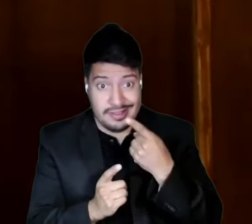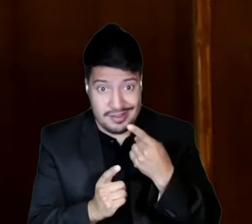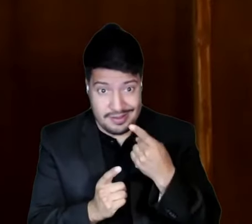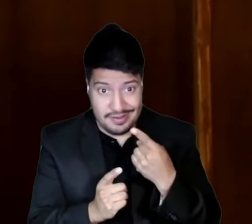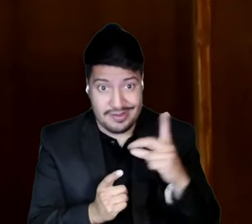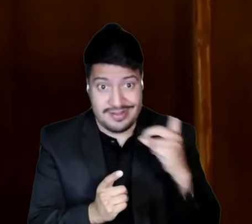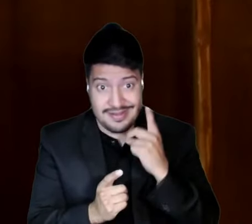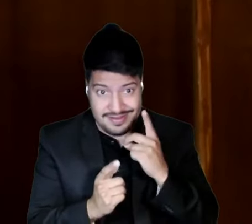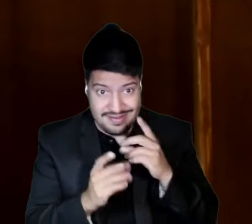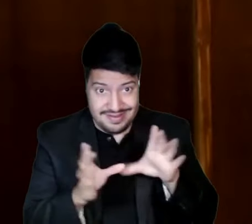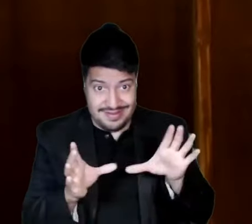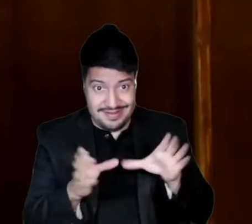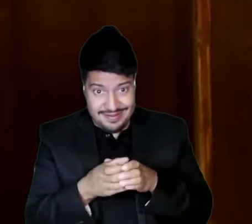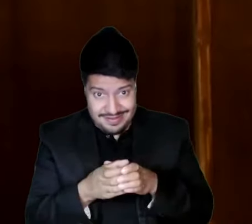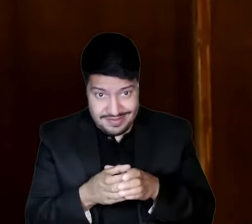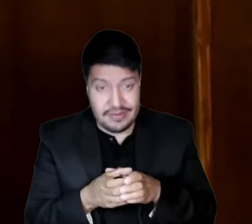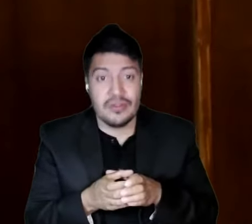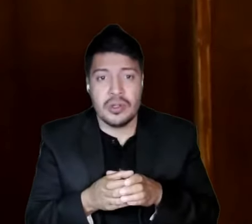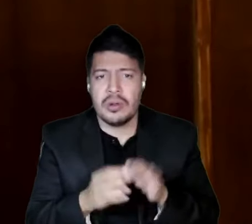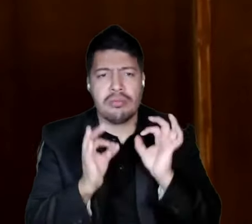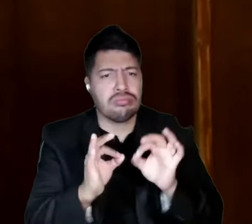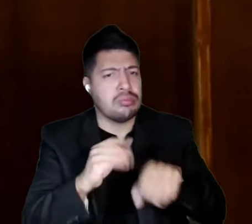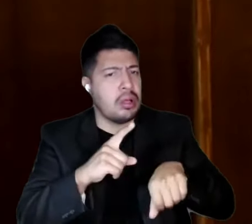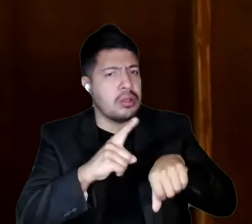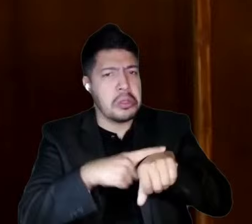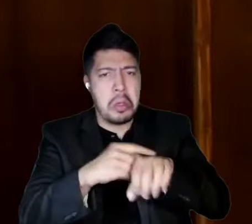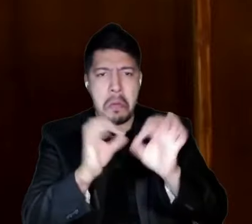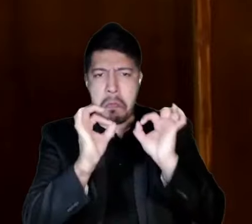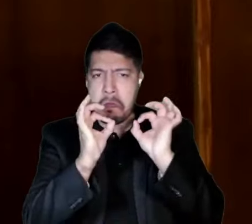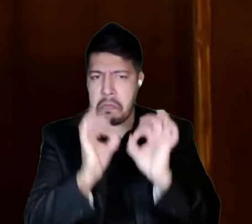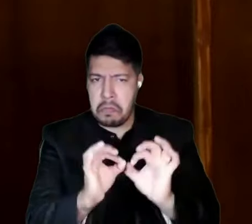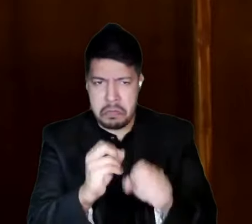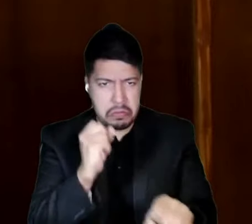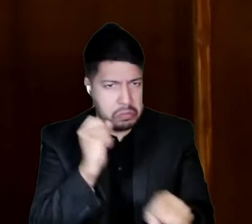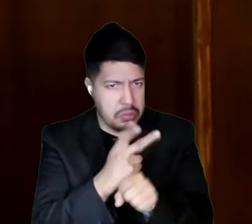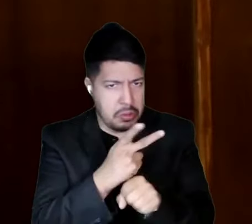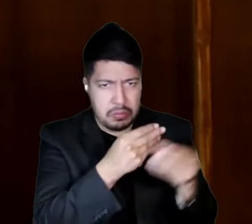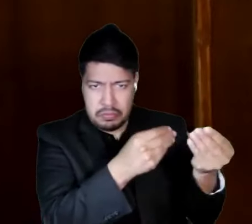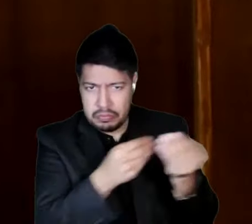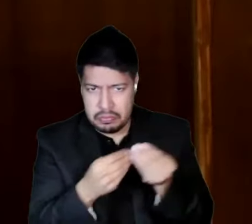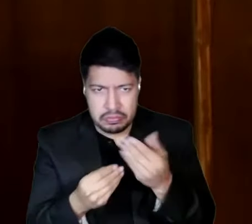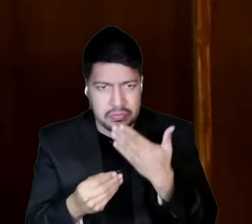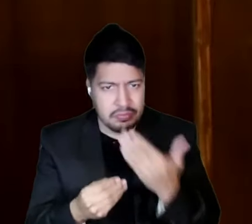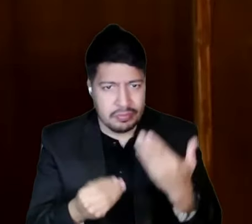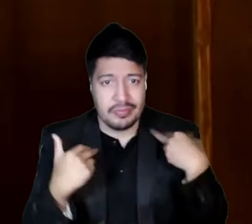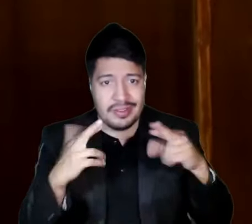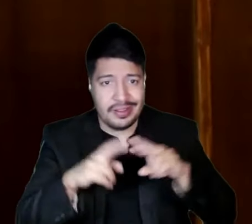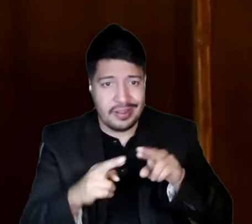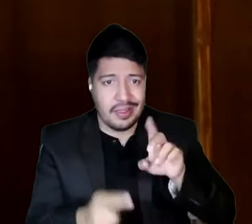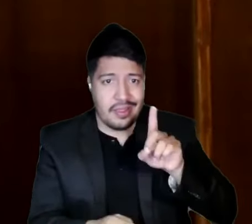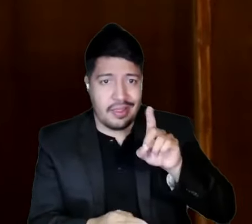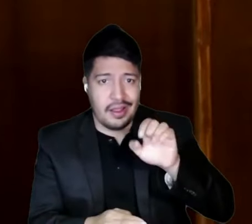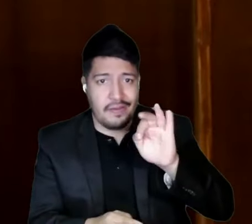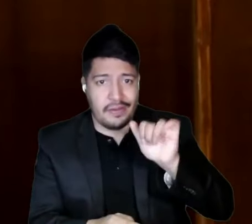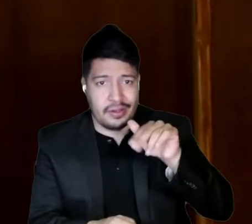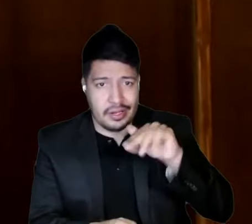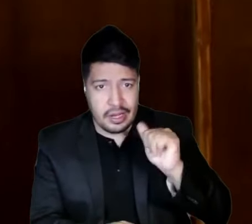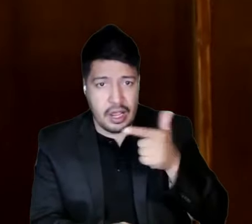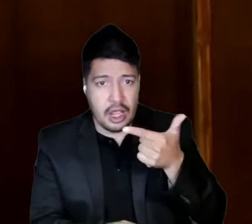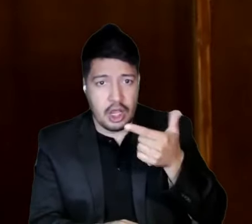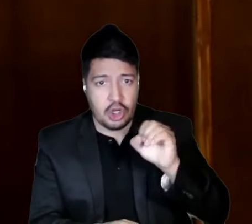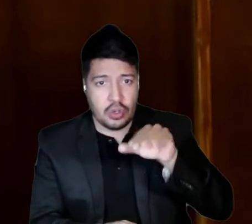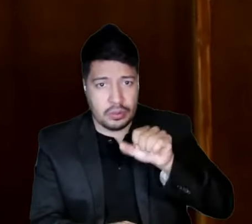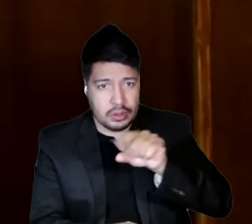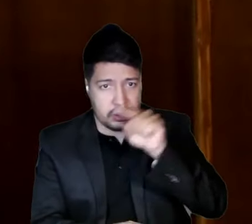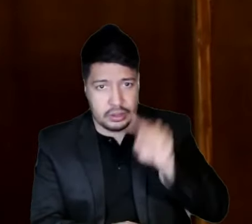el plan de desarrollo del Estado de México 2023 2029 presentado por la maestra Delfina Gómez Álvarez por conducto del secretario